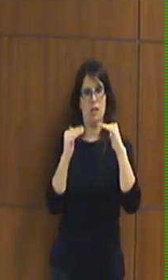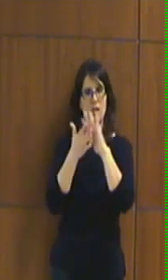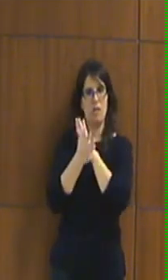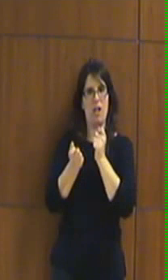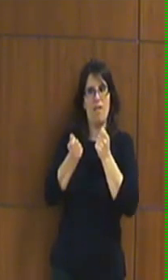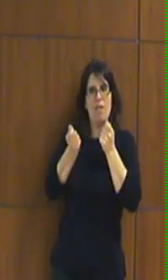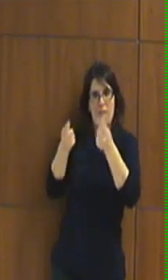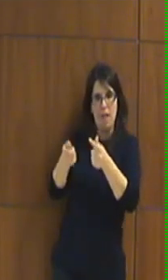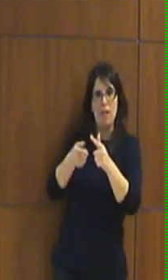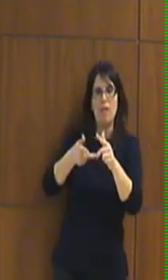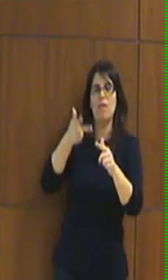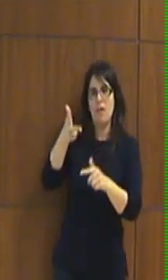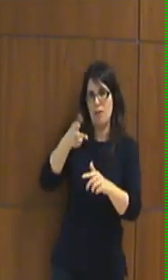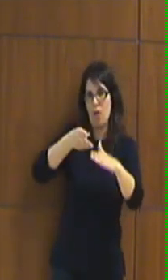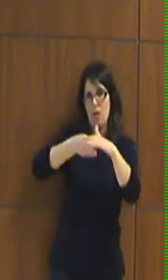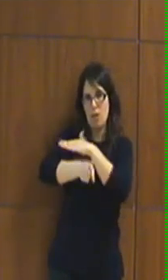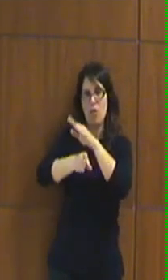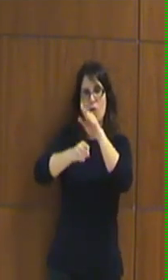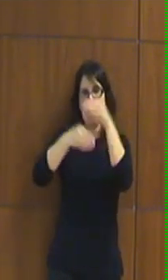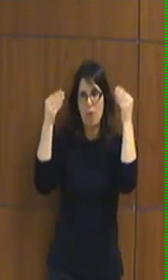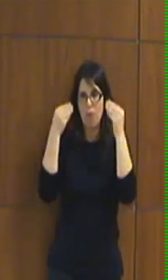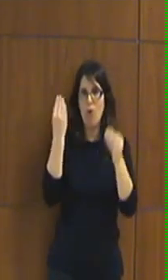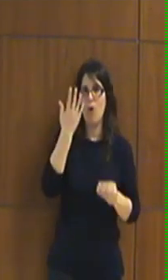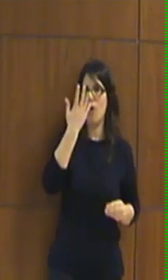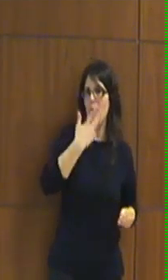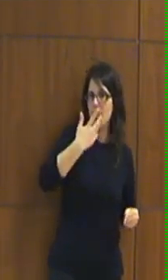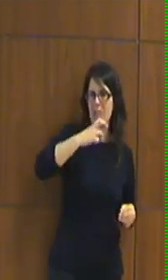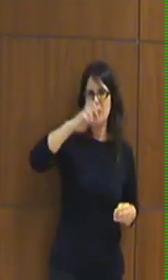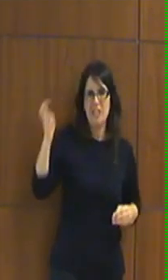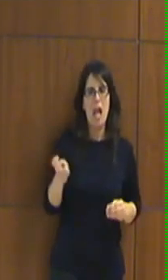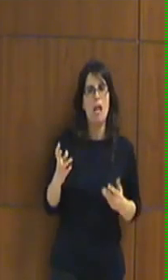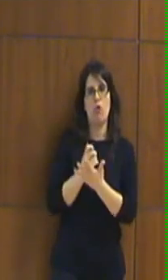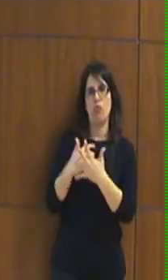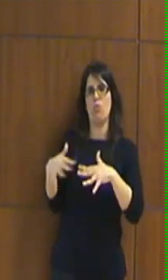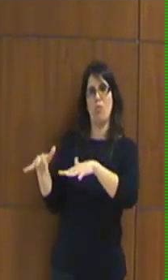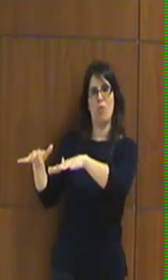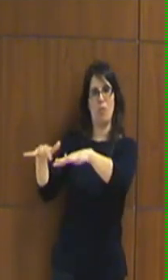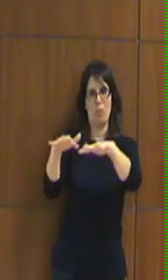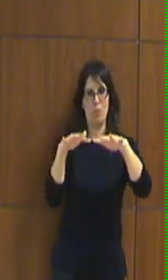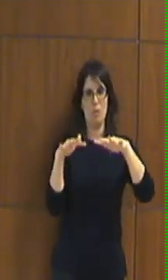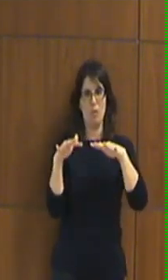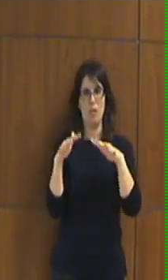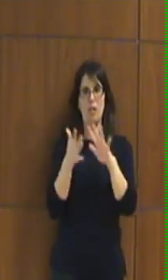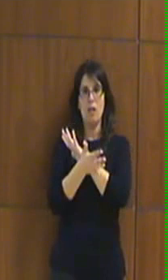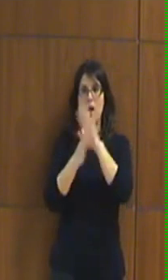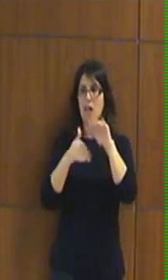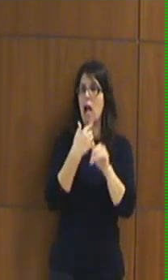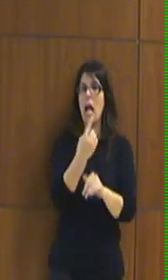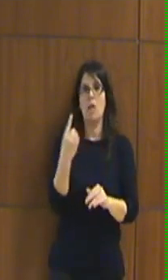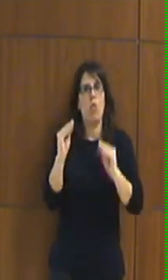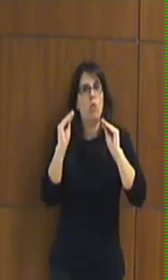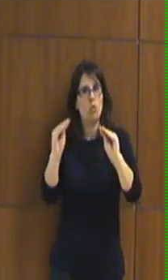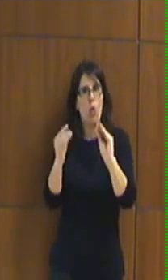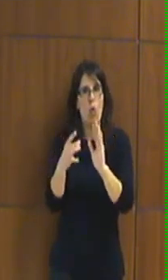derechos de acceso, mismos derechos de formación, de conocimiento, y probablemente saldrán con los talentos particulares de cada